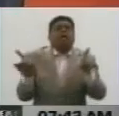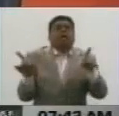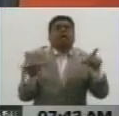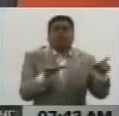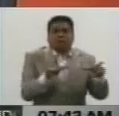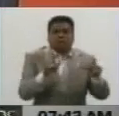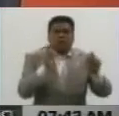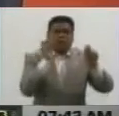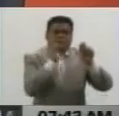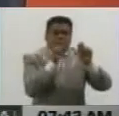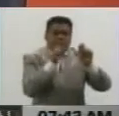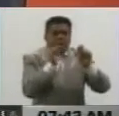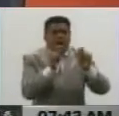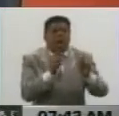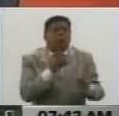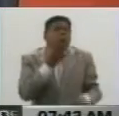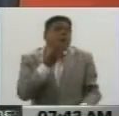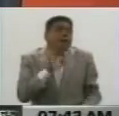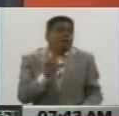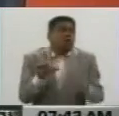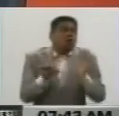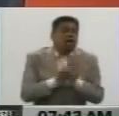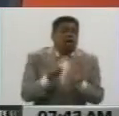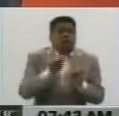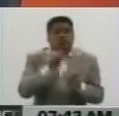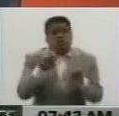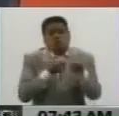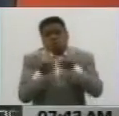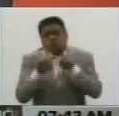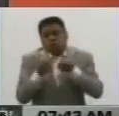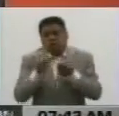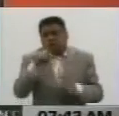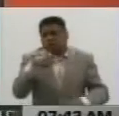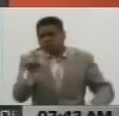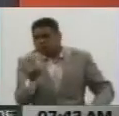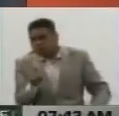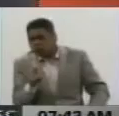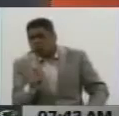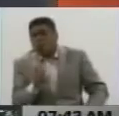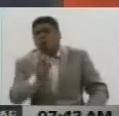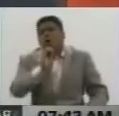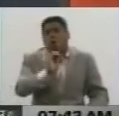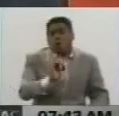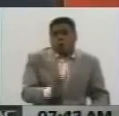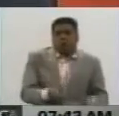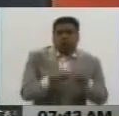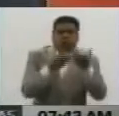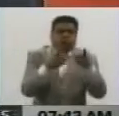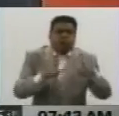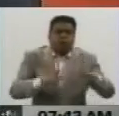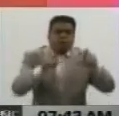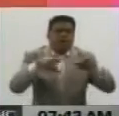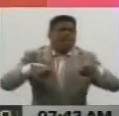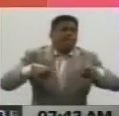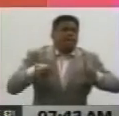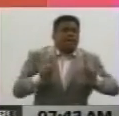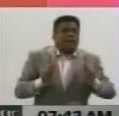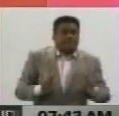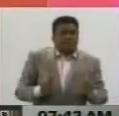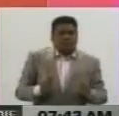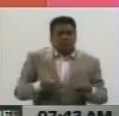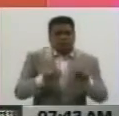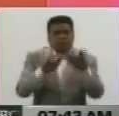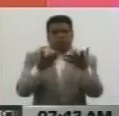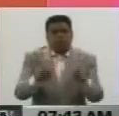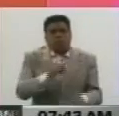sea legal o ilegal, no controlada, o haya sido producto de las concesiones mineras que se entregaron durante años en este país sin ningún tipo